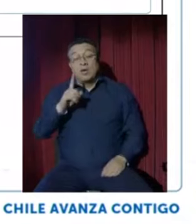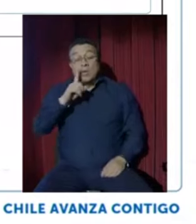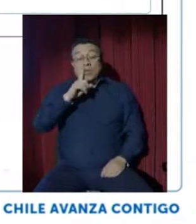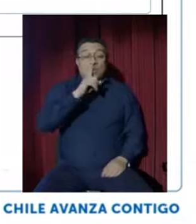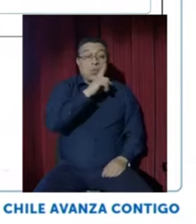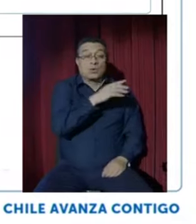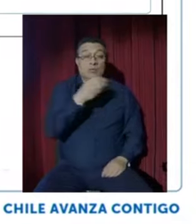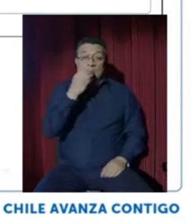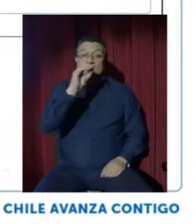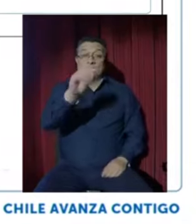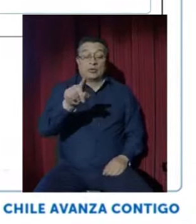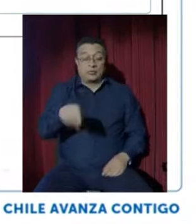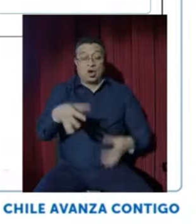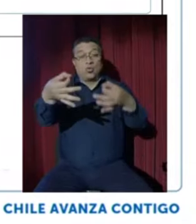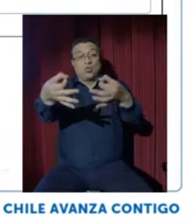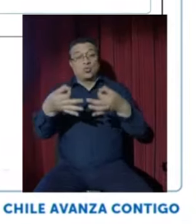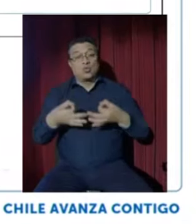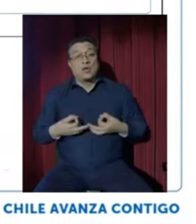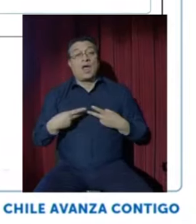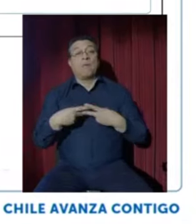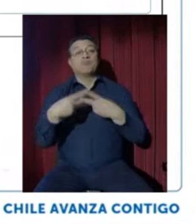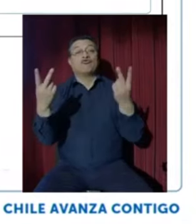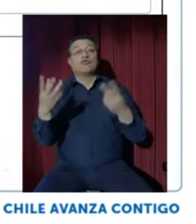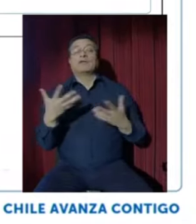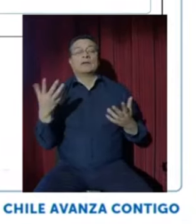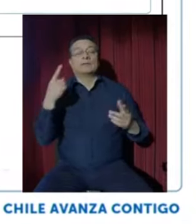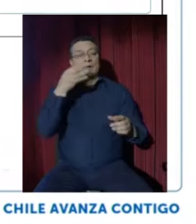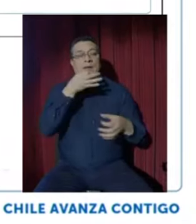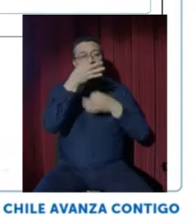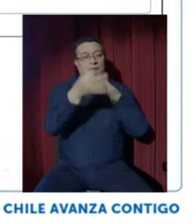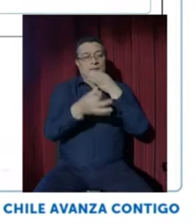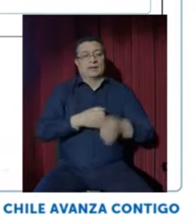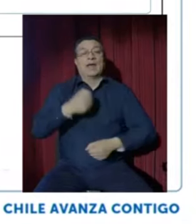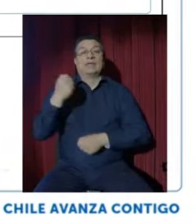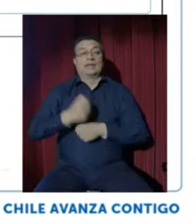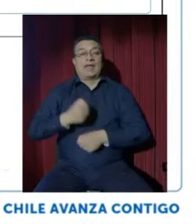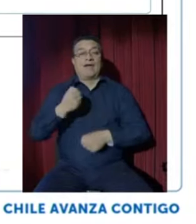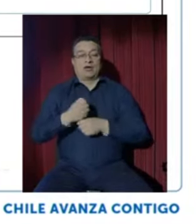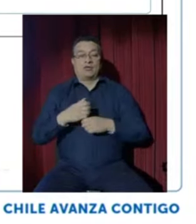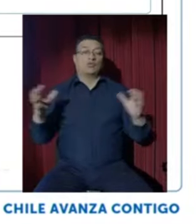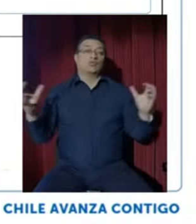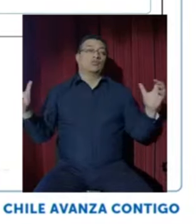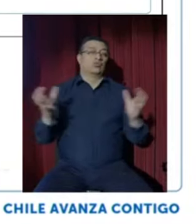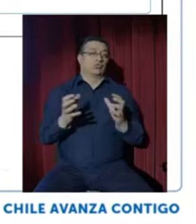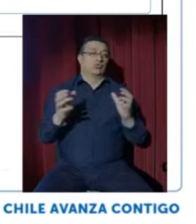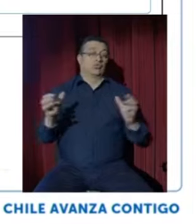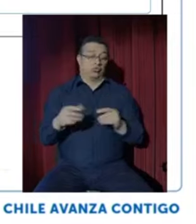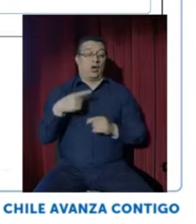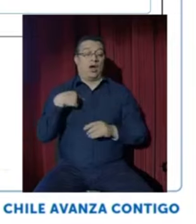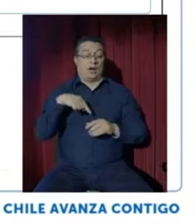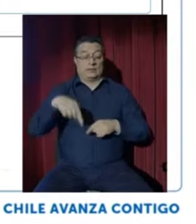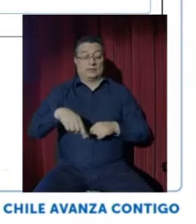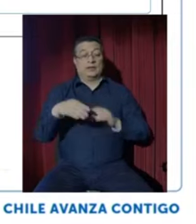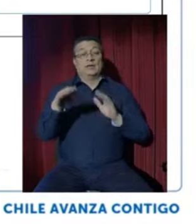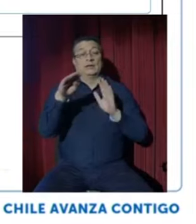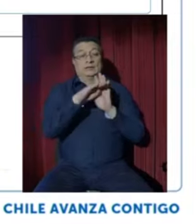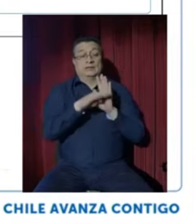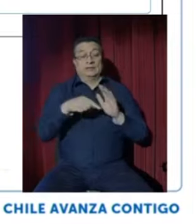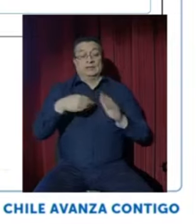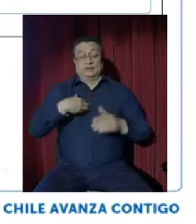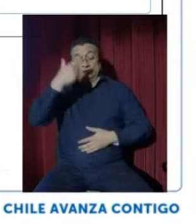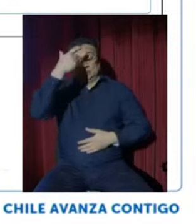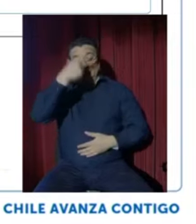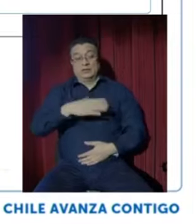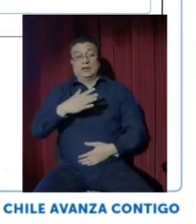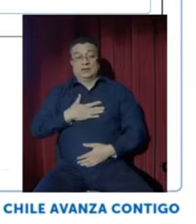Cuenta pública quiero referir al trabajo intenso que va a tener la agenda de este director ejecutivo y